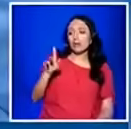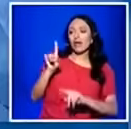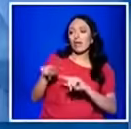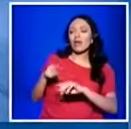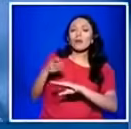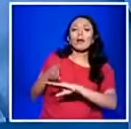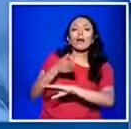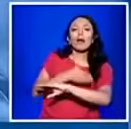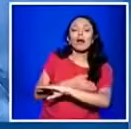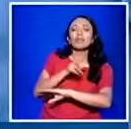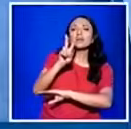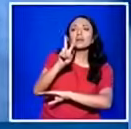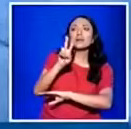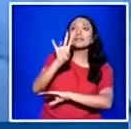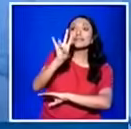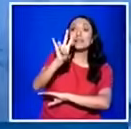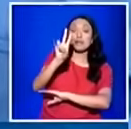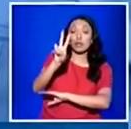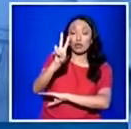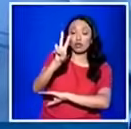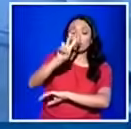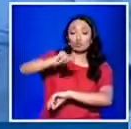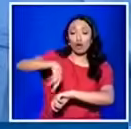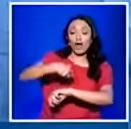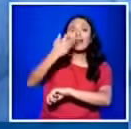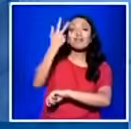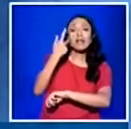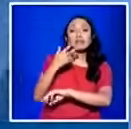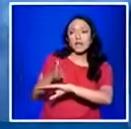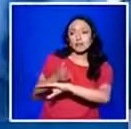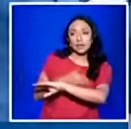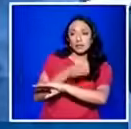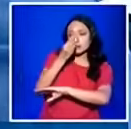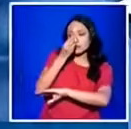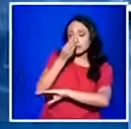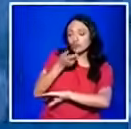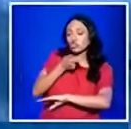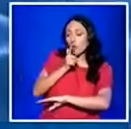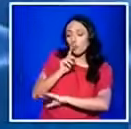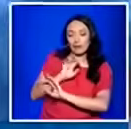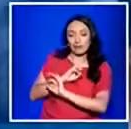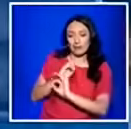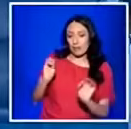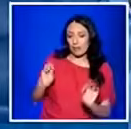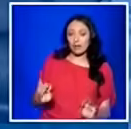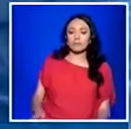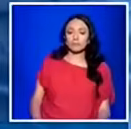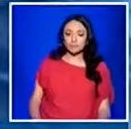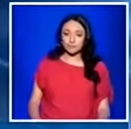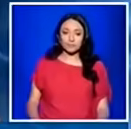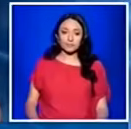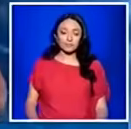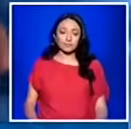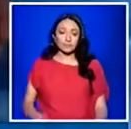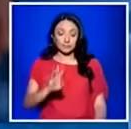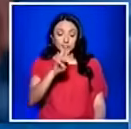menos un periodo de 72 horas para proceder con la donación de sangre. Entonces, 72 horas, ¿y ahí cómo? Miren